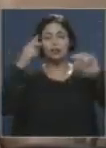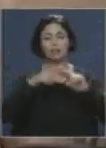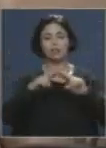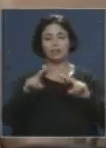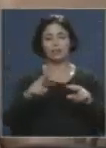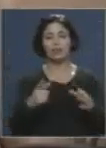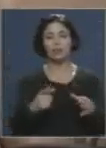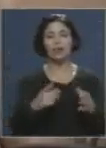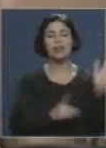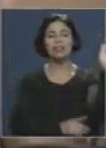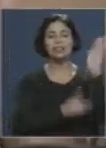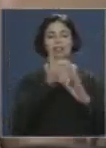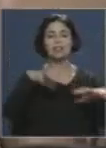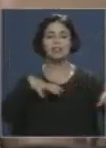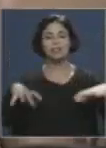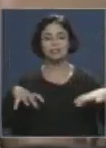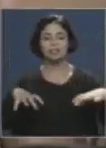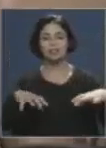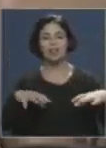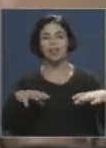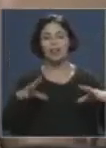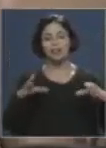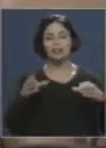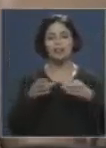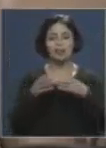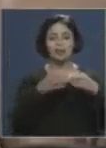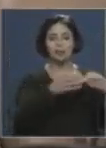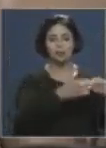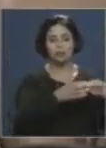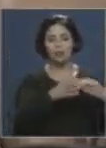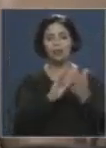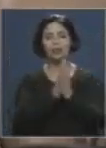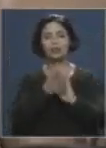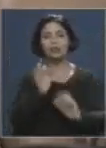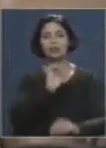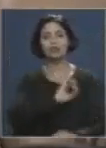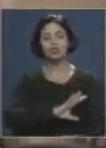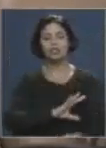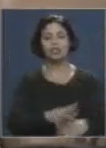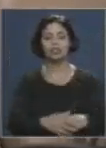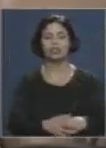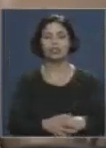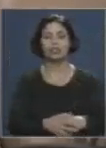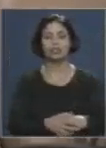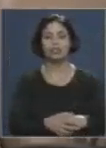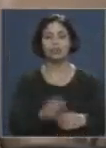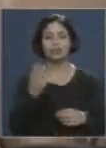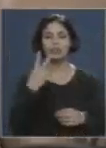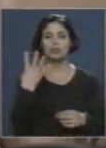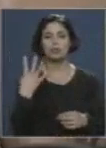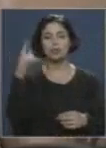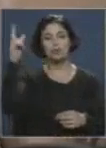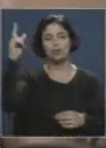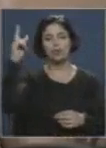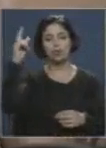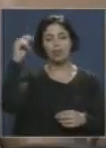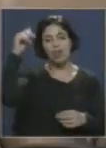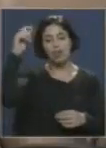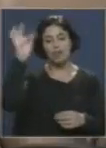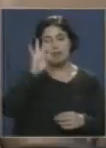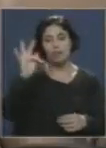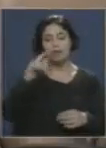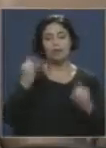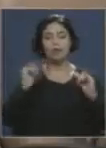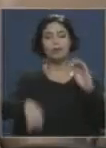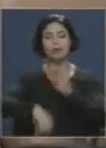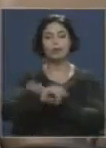el desarrollo de actividades de ligas del fútbol amateur en todo Chile. Por lo tanto, cada 24 de febrero el fútbol amateur